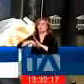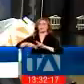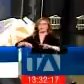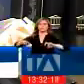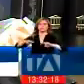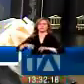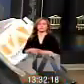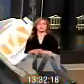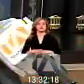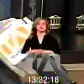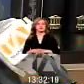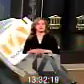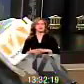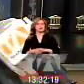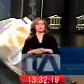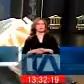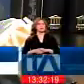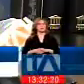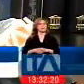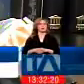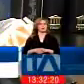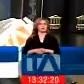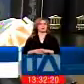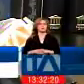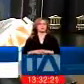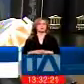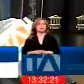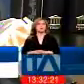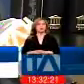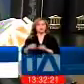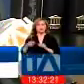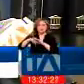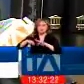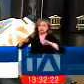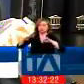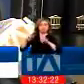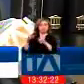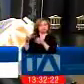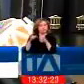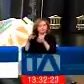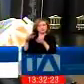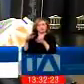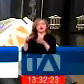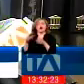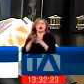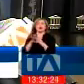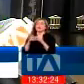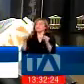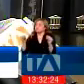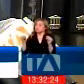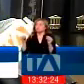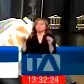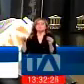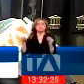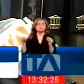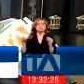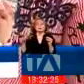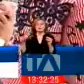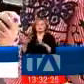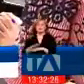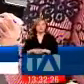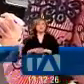investigado. Con intervención se logró corregir esas irregularidades de carácter contable, se superó la irregularidad, se levantó la